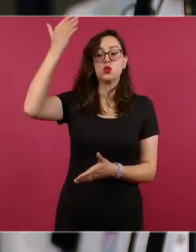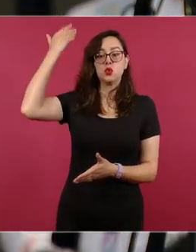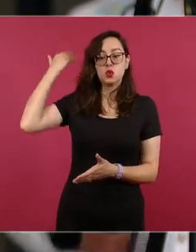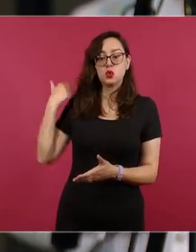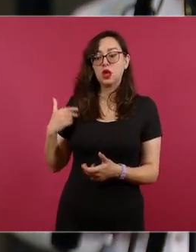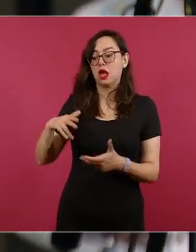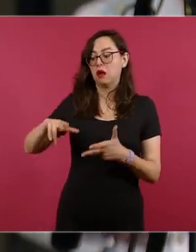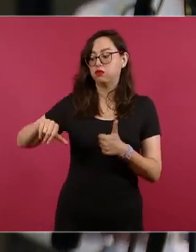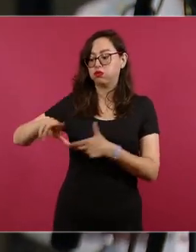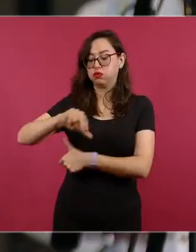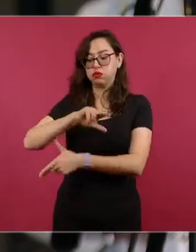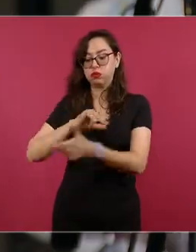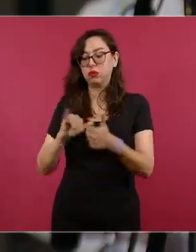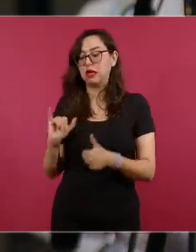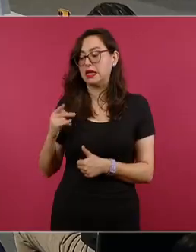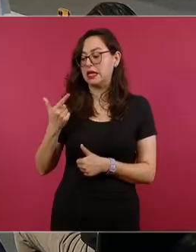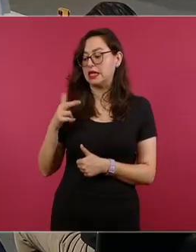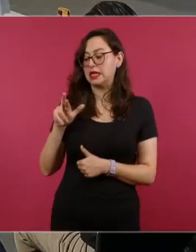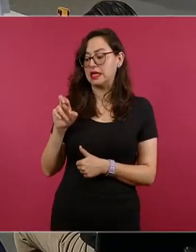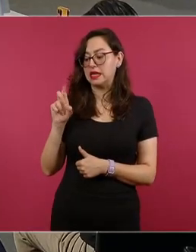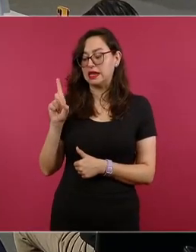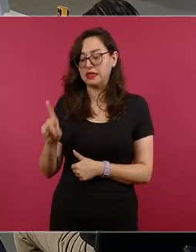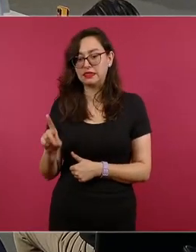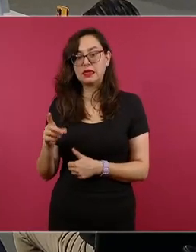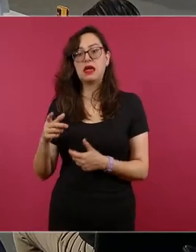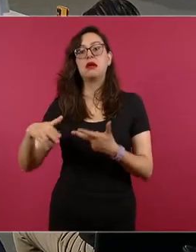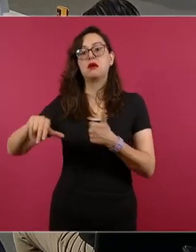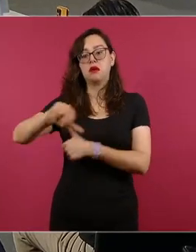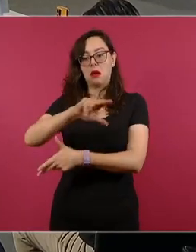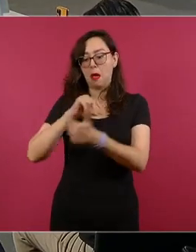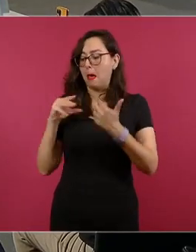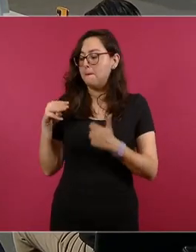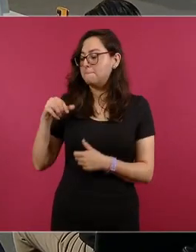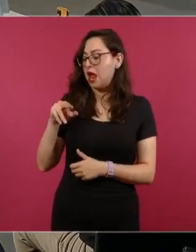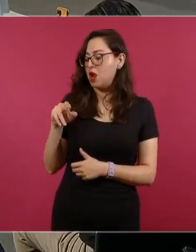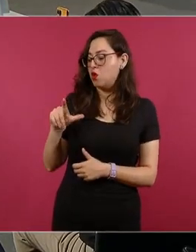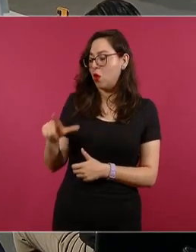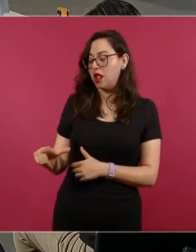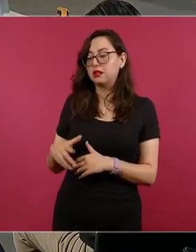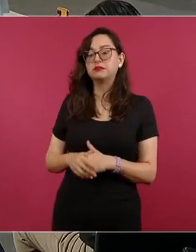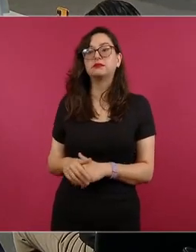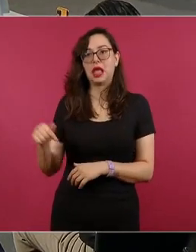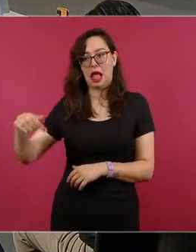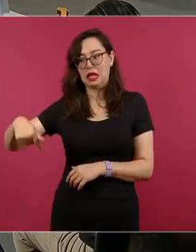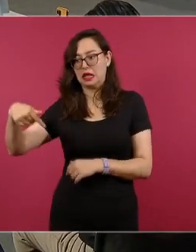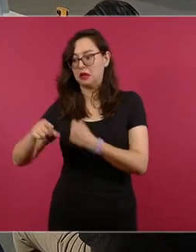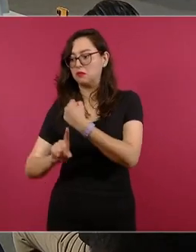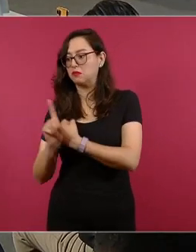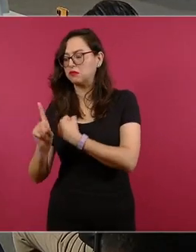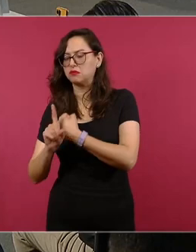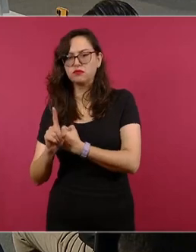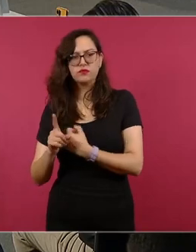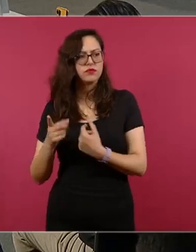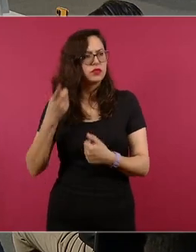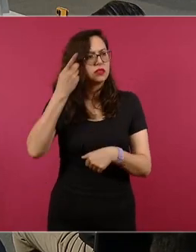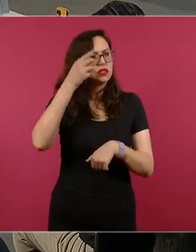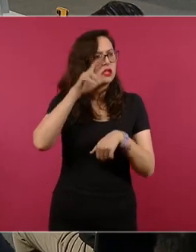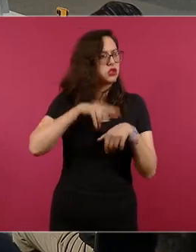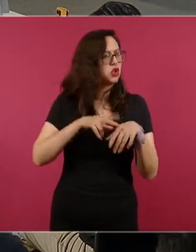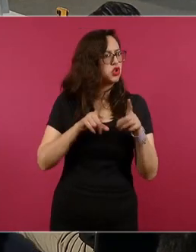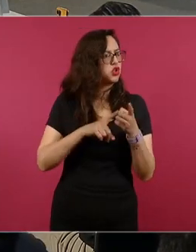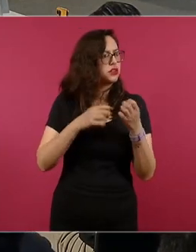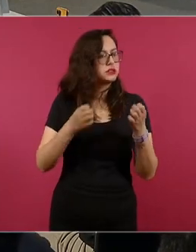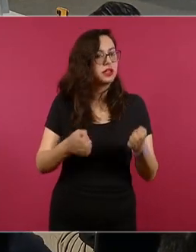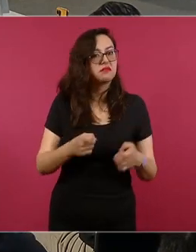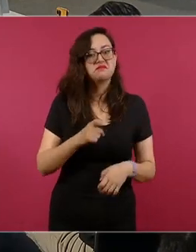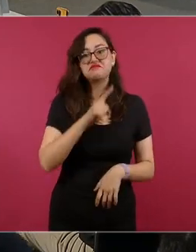se encontraba en Las Vegas y también recientemente fue sancionando por incumplimiento de contratos millonarios durante la